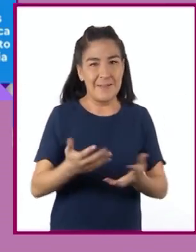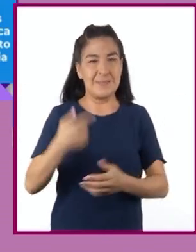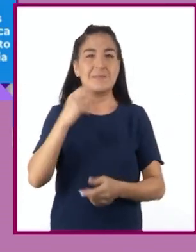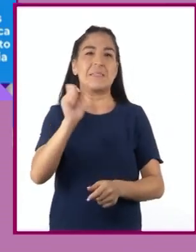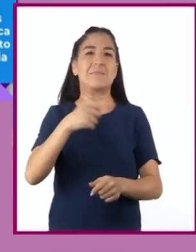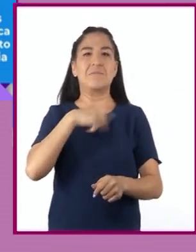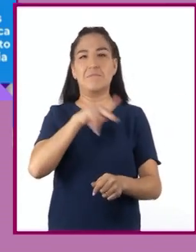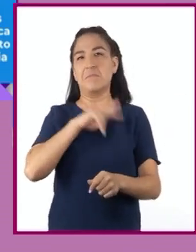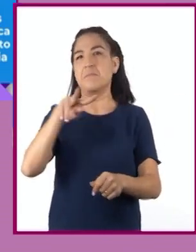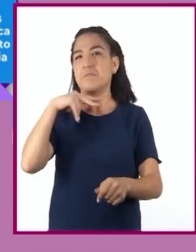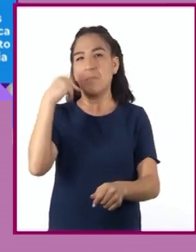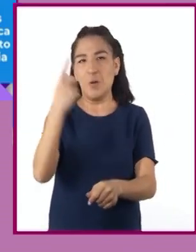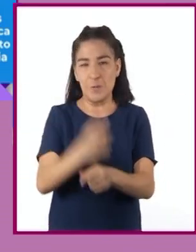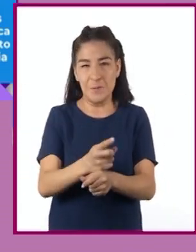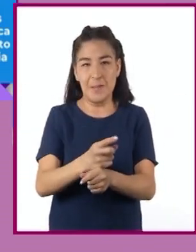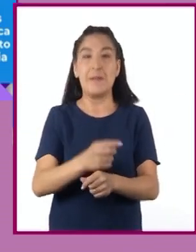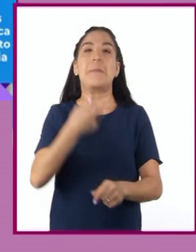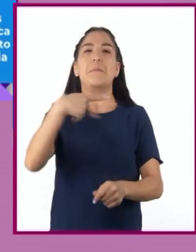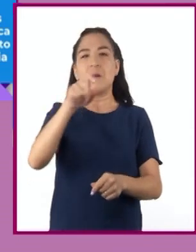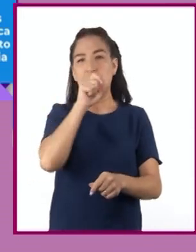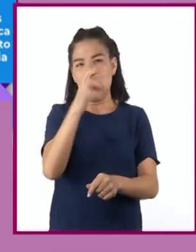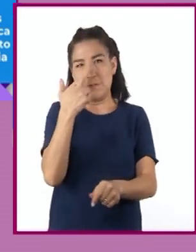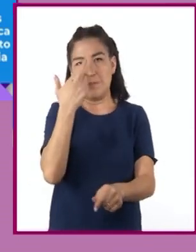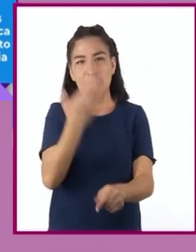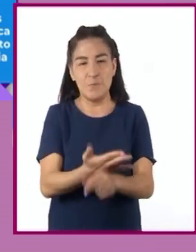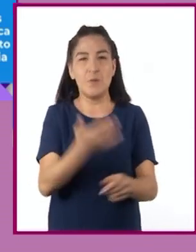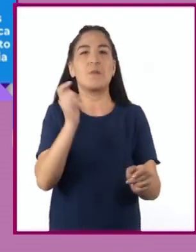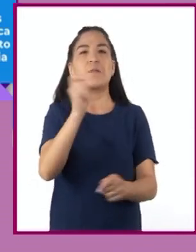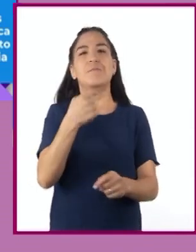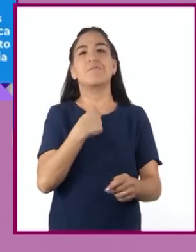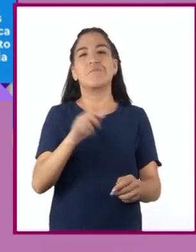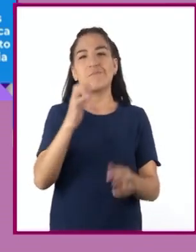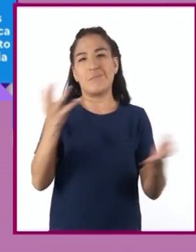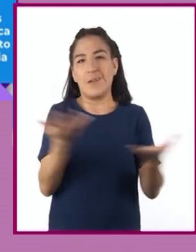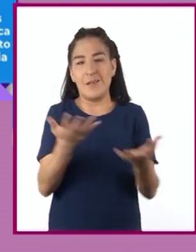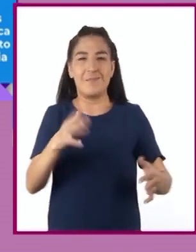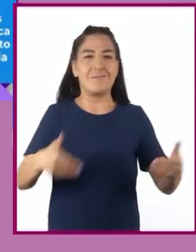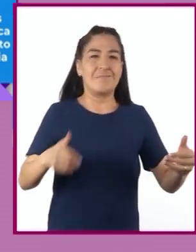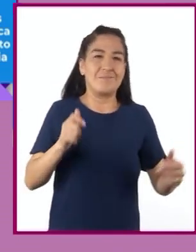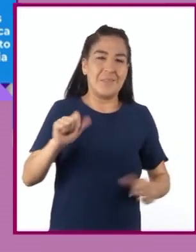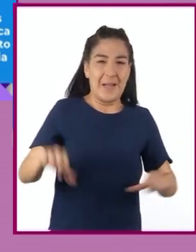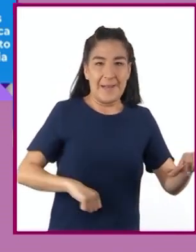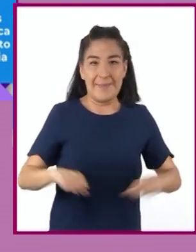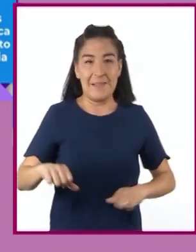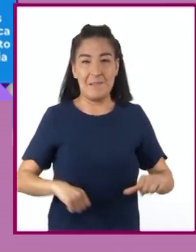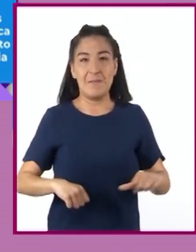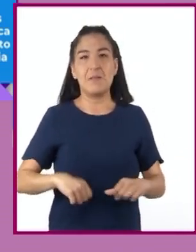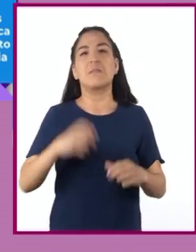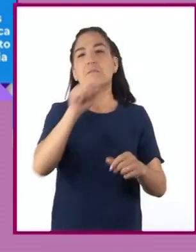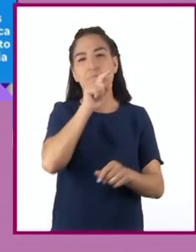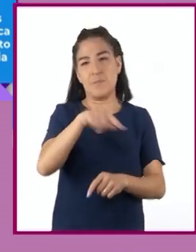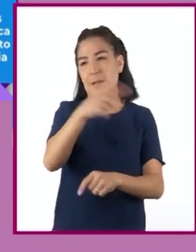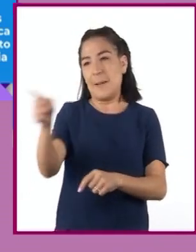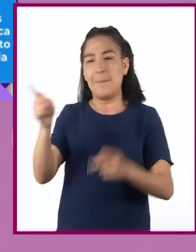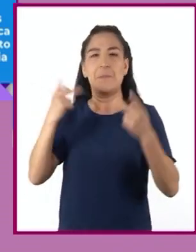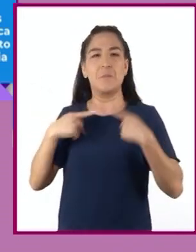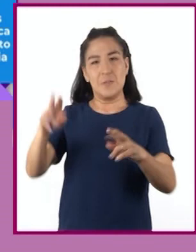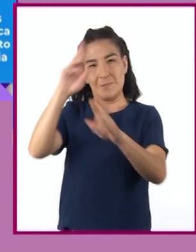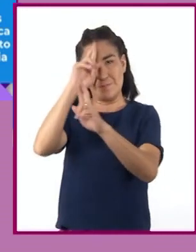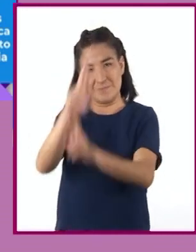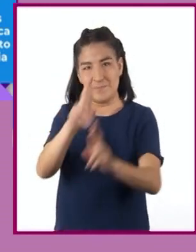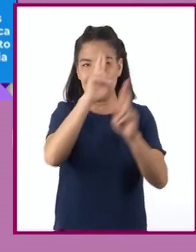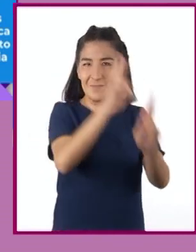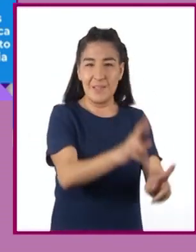nuestra voluntad, pero con responsabilidad ante nuestras acciones. y con respeto a los demás.